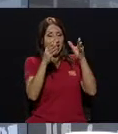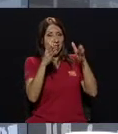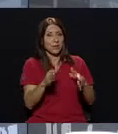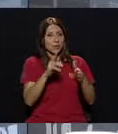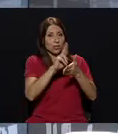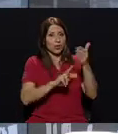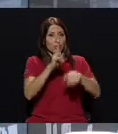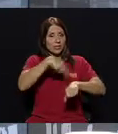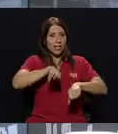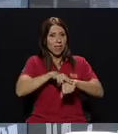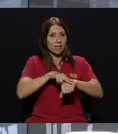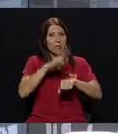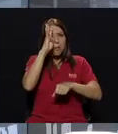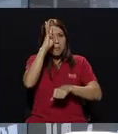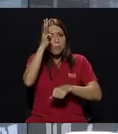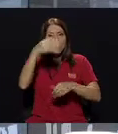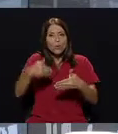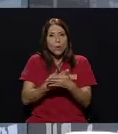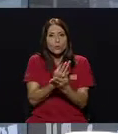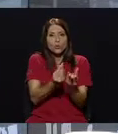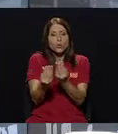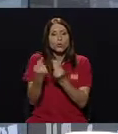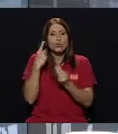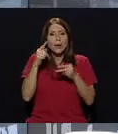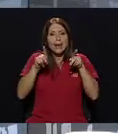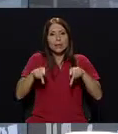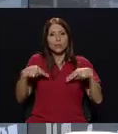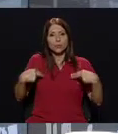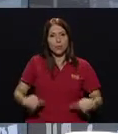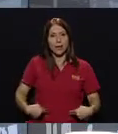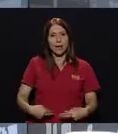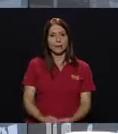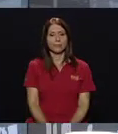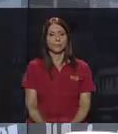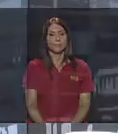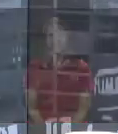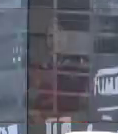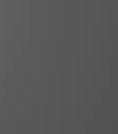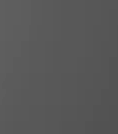de la Universidad Nacional, crean nuevos productos y derivados de la miel para el consumo